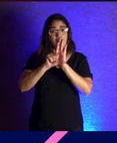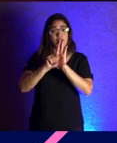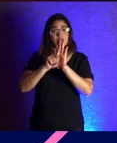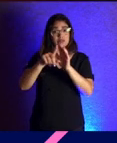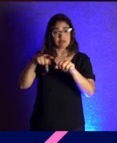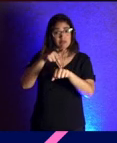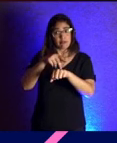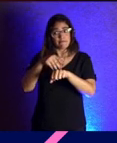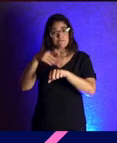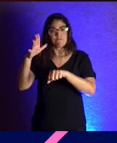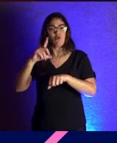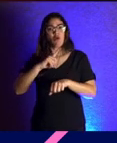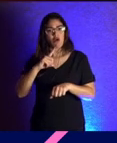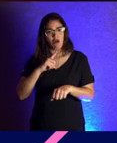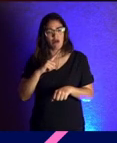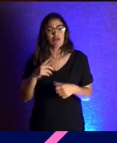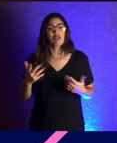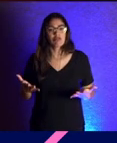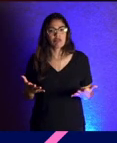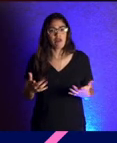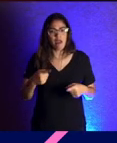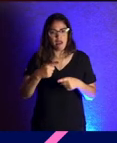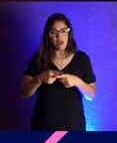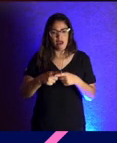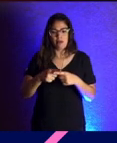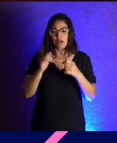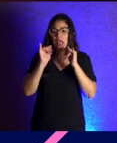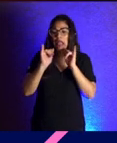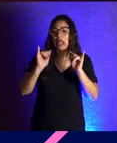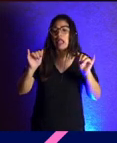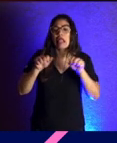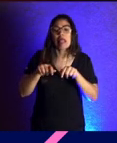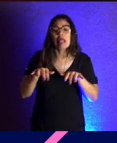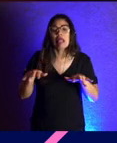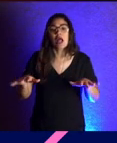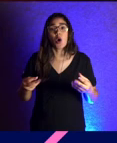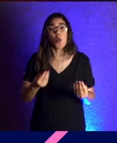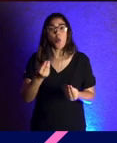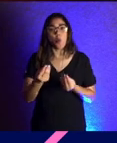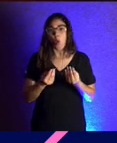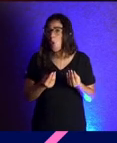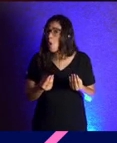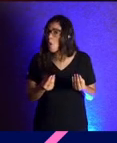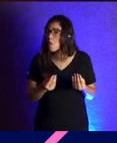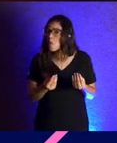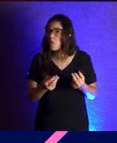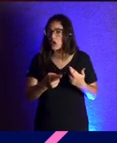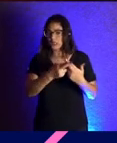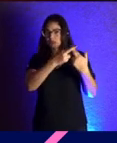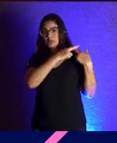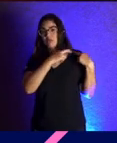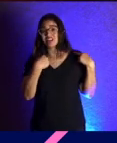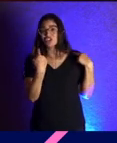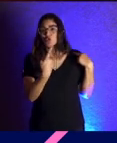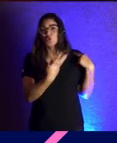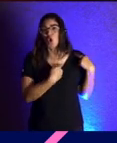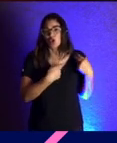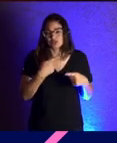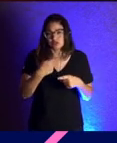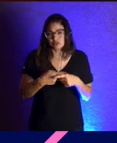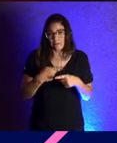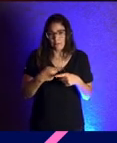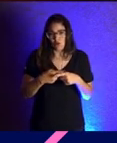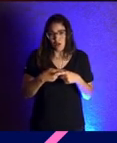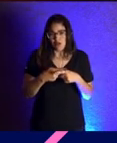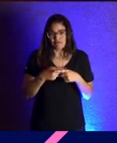a esas dos competencias porque finalmente estas campañas digitales son posibles lo que pasa en el